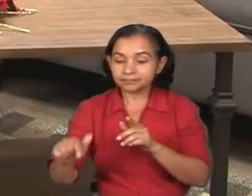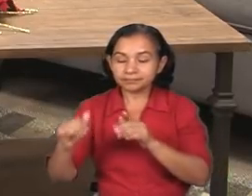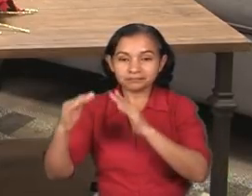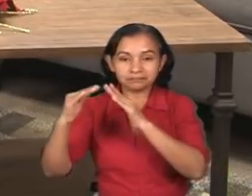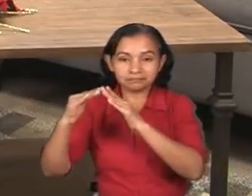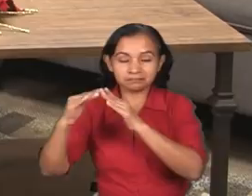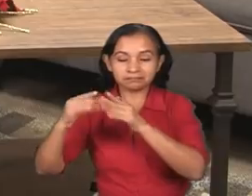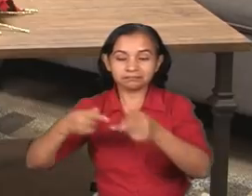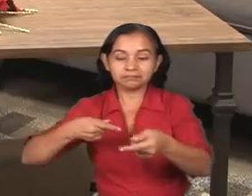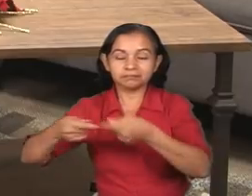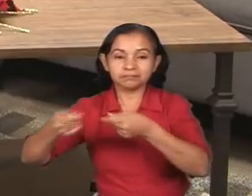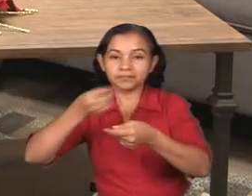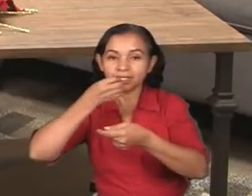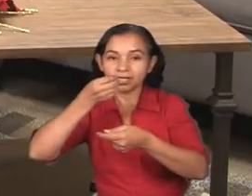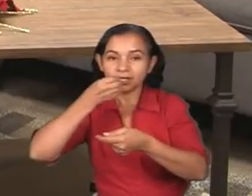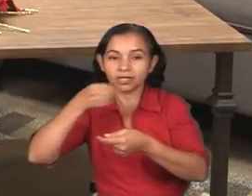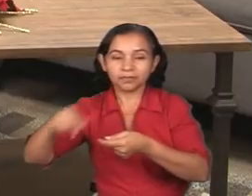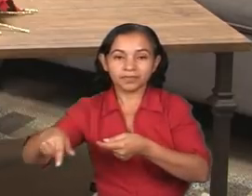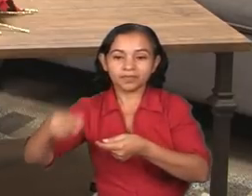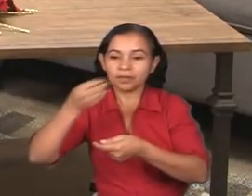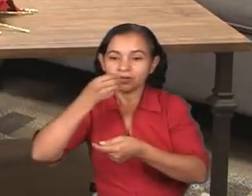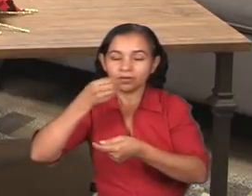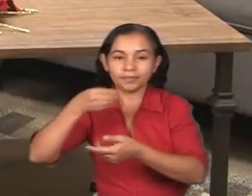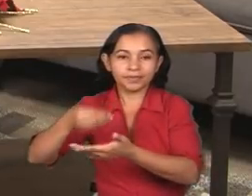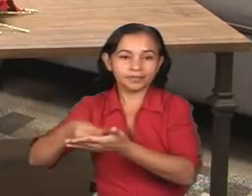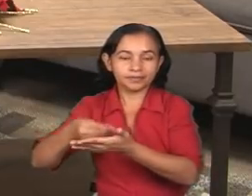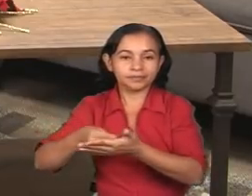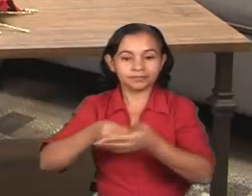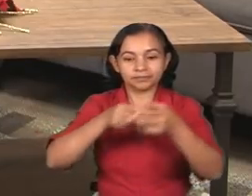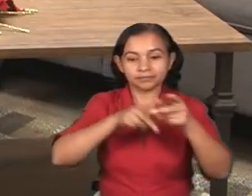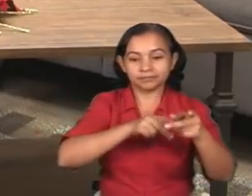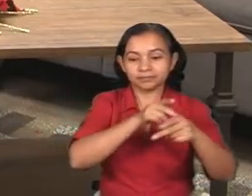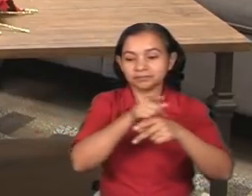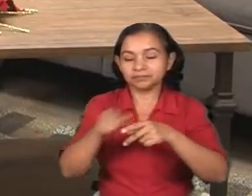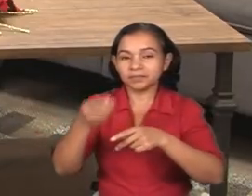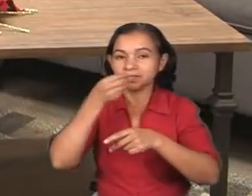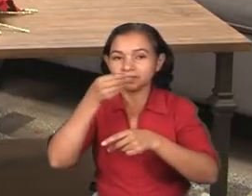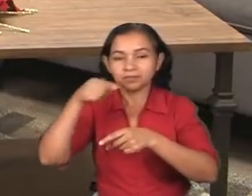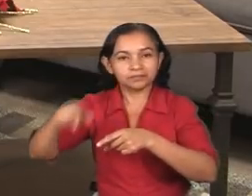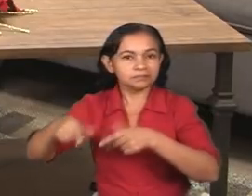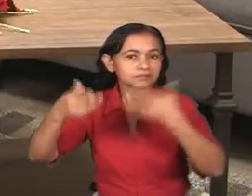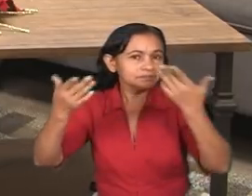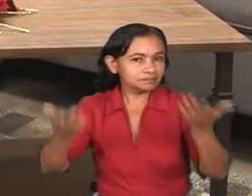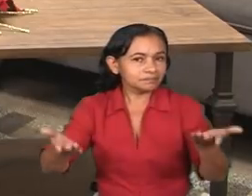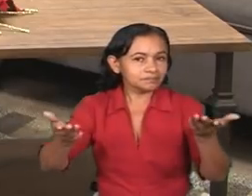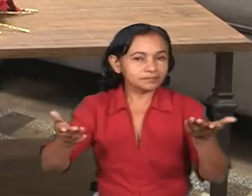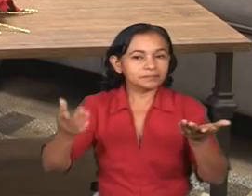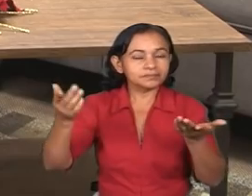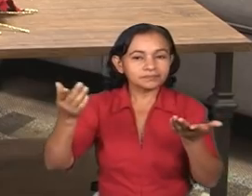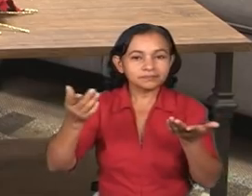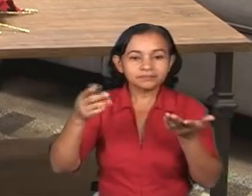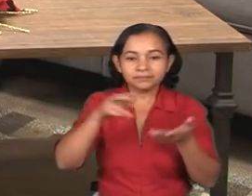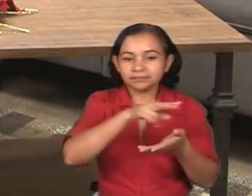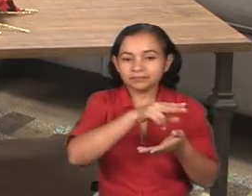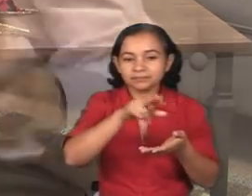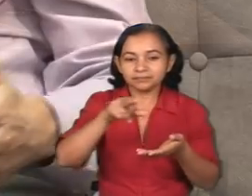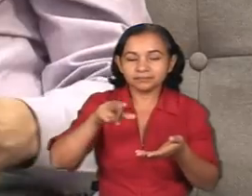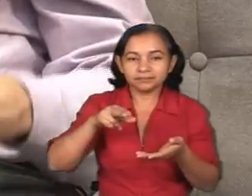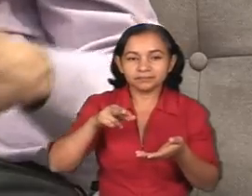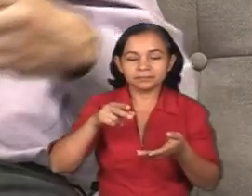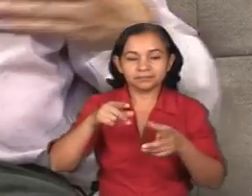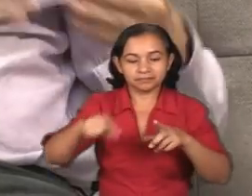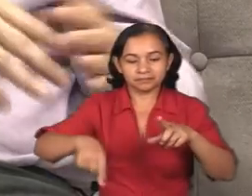se está haciendo la obra, y los trabajadores van a comer ahí, los ingenieros van a comer ahí, etcétera. No, entonces creo que las mismas